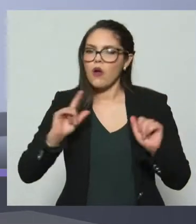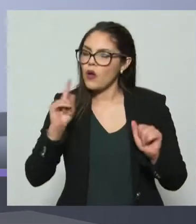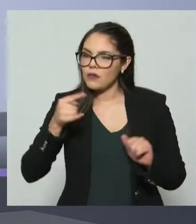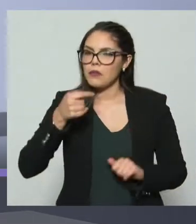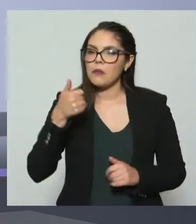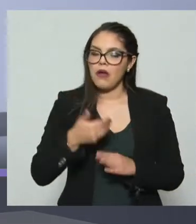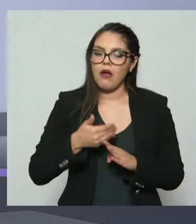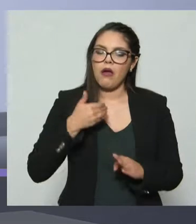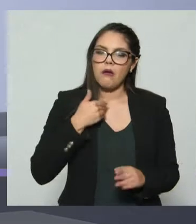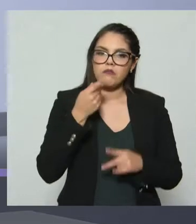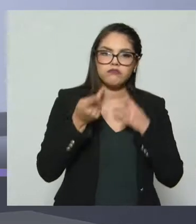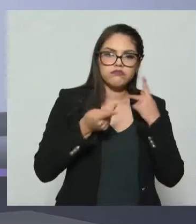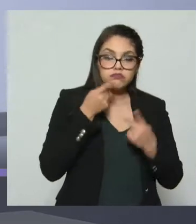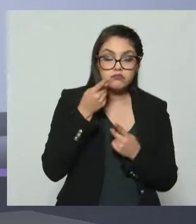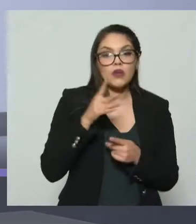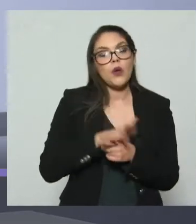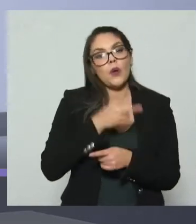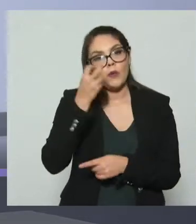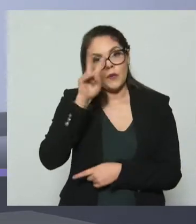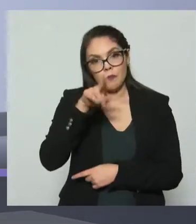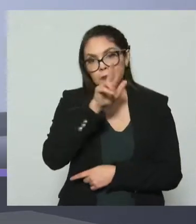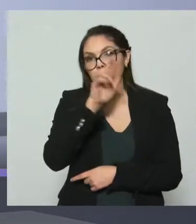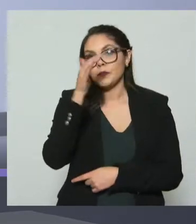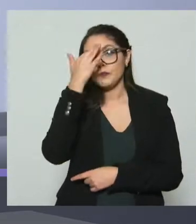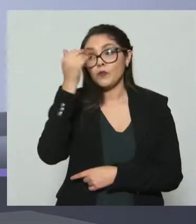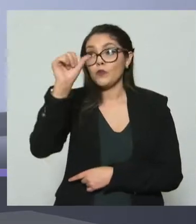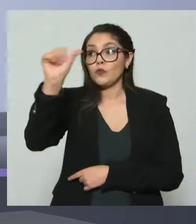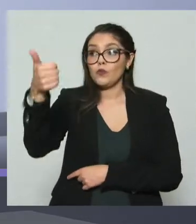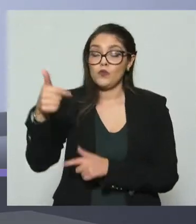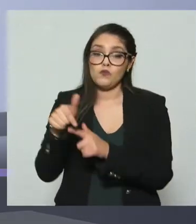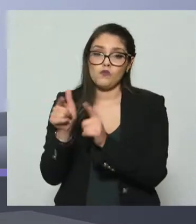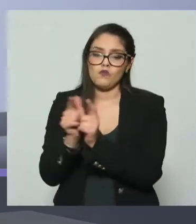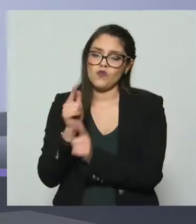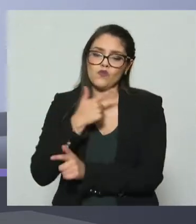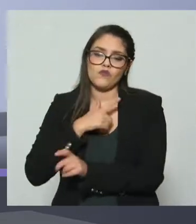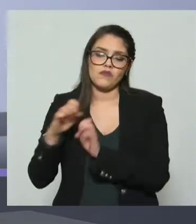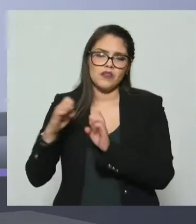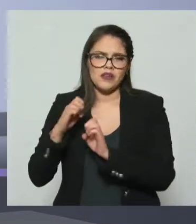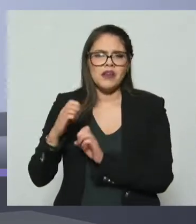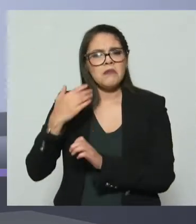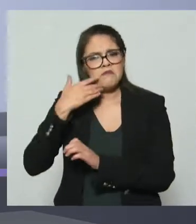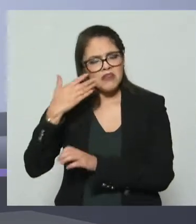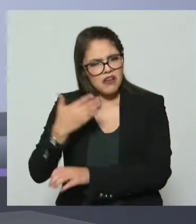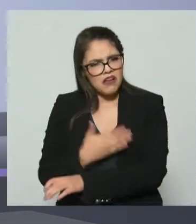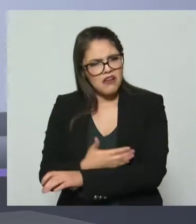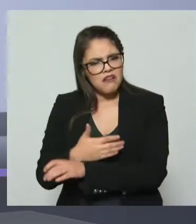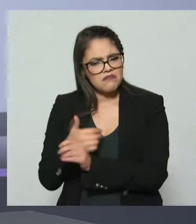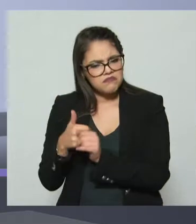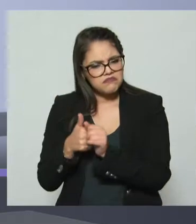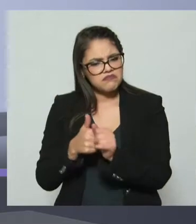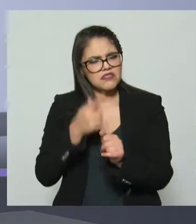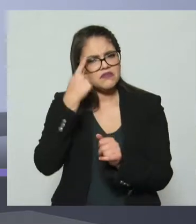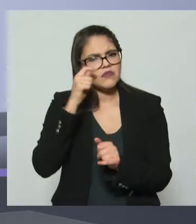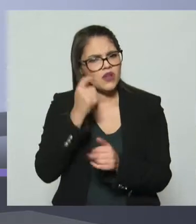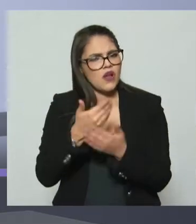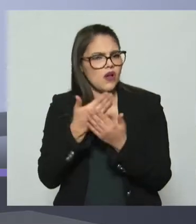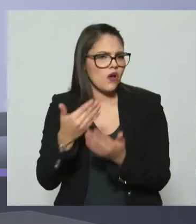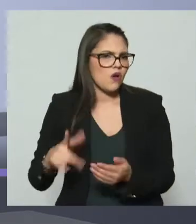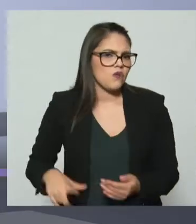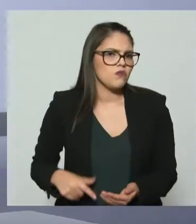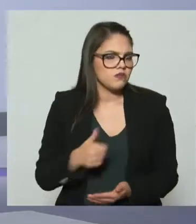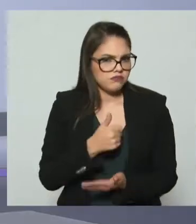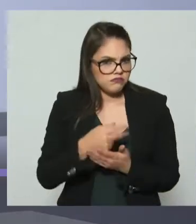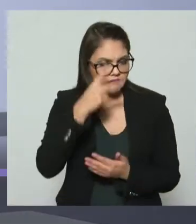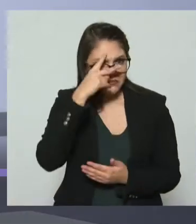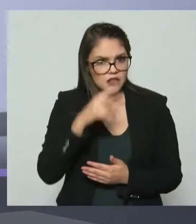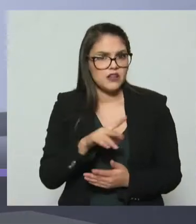también hay que reconocer que por parte de la oposición ha habido un acompañamiento hacia el proyecto del gobierno de la Ciudad de México, hacia